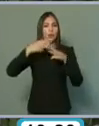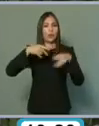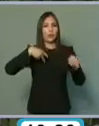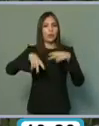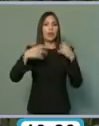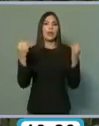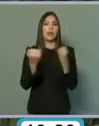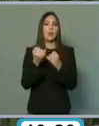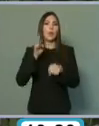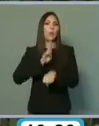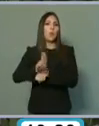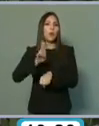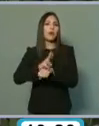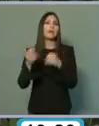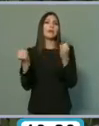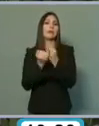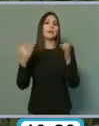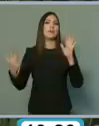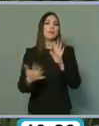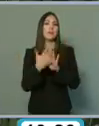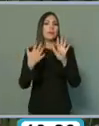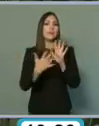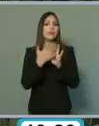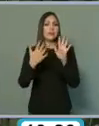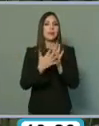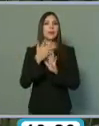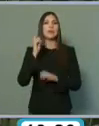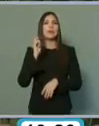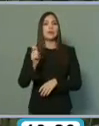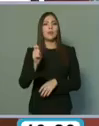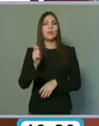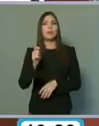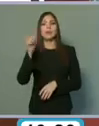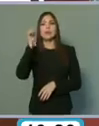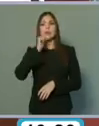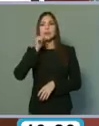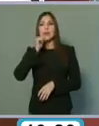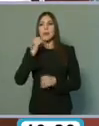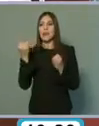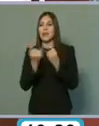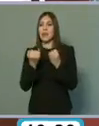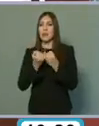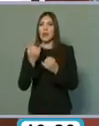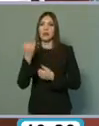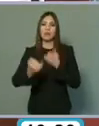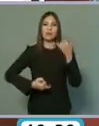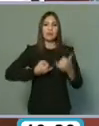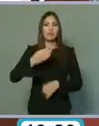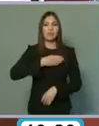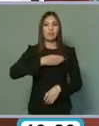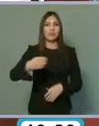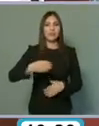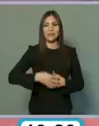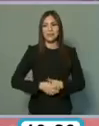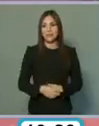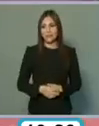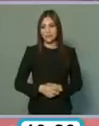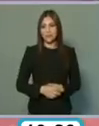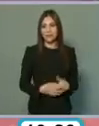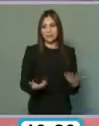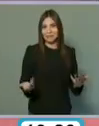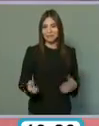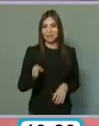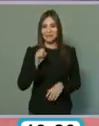Así y es. Siempre ha participado pues dando buenas batallas. Exacto. Bueno, qué ansiedad, ¿no? Que